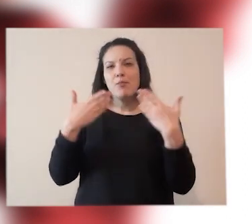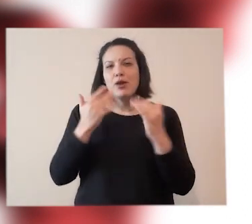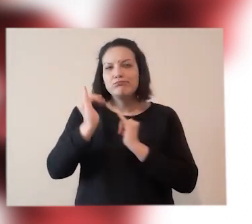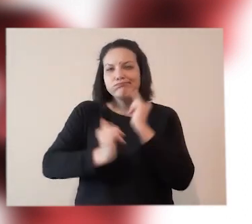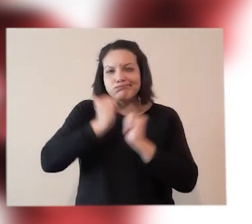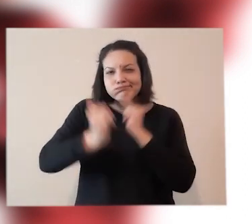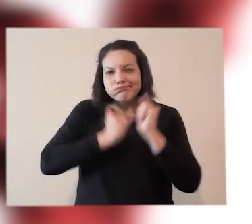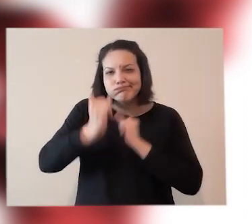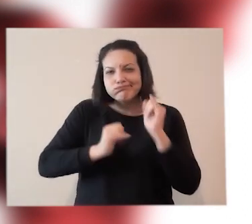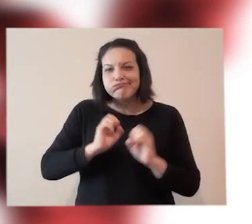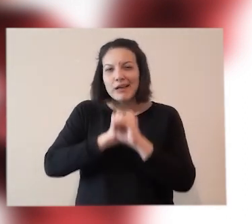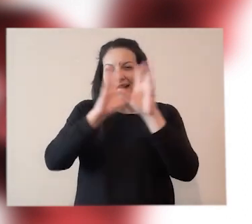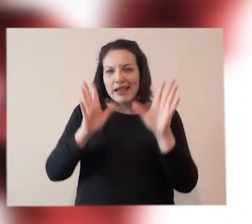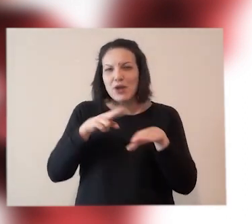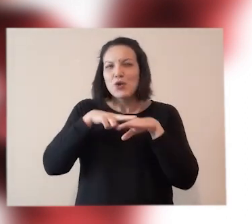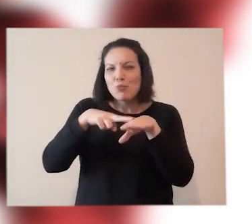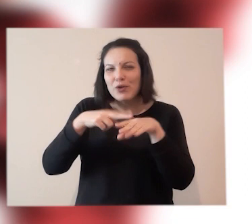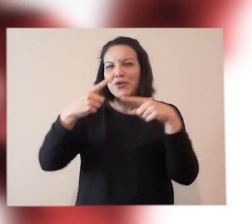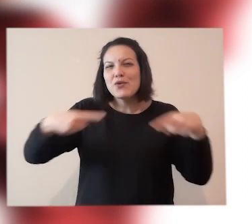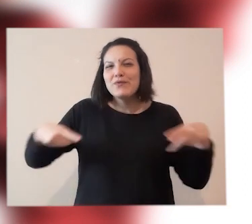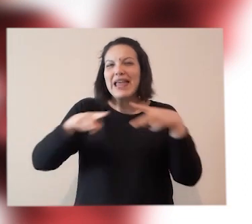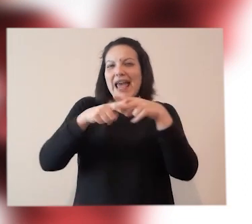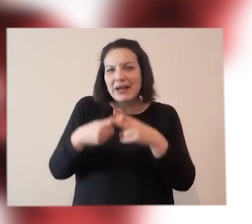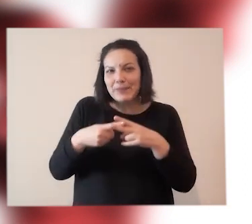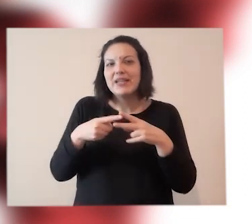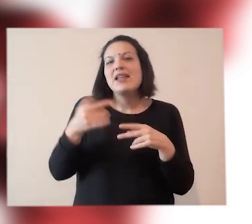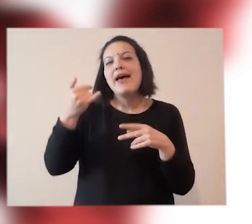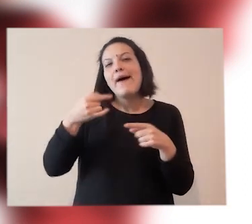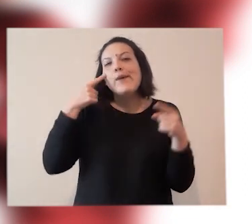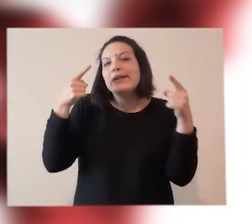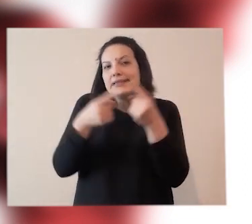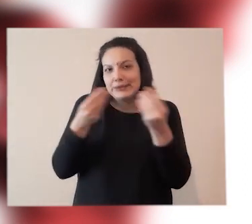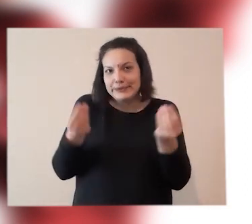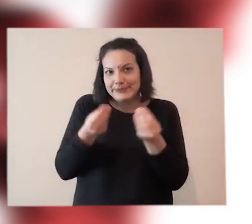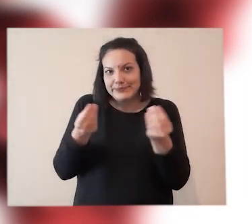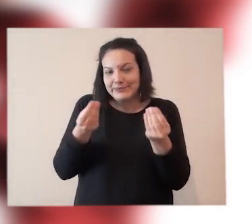estas recomendaciones y estas herramientas que tienen un poco la intención de